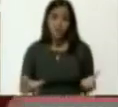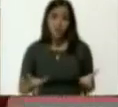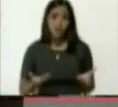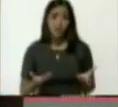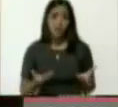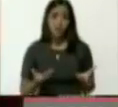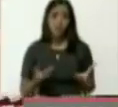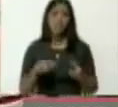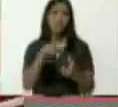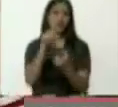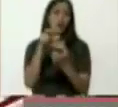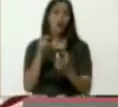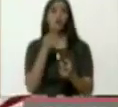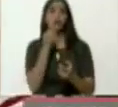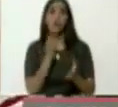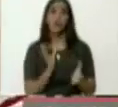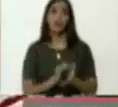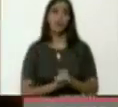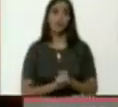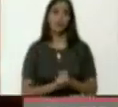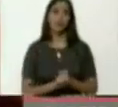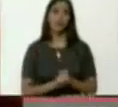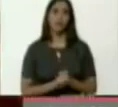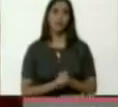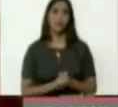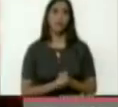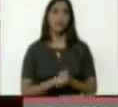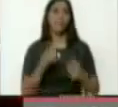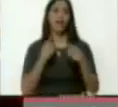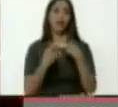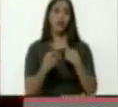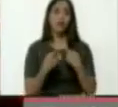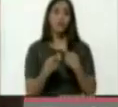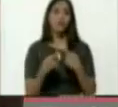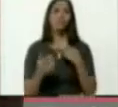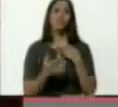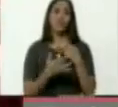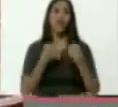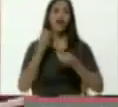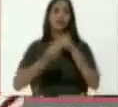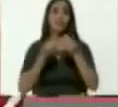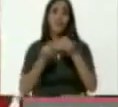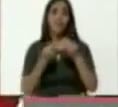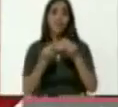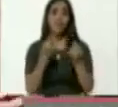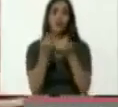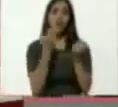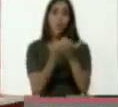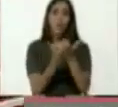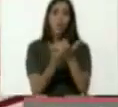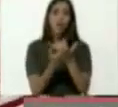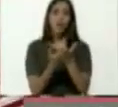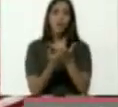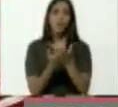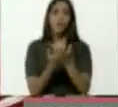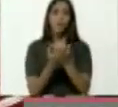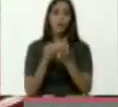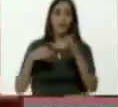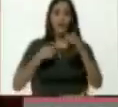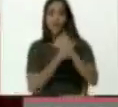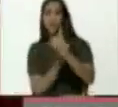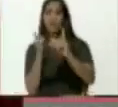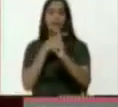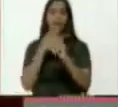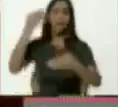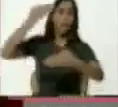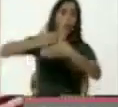le están cobrando? Bueno, las cosas que toca hacer en términos económicos para evadir el bloqueo.